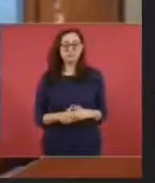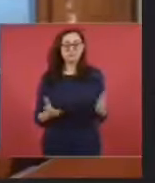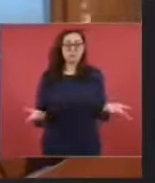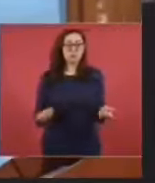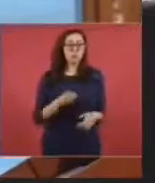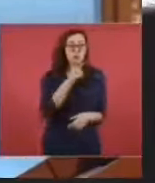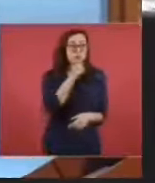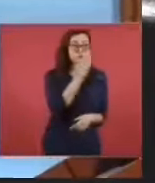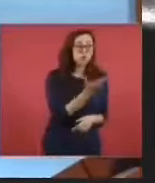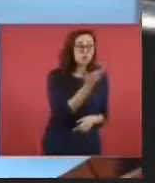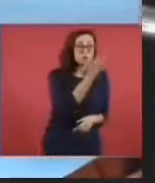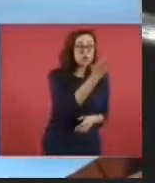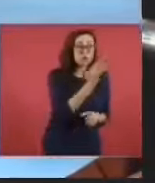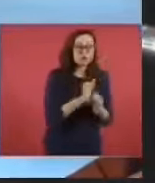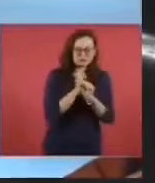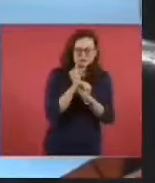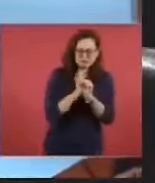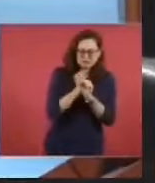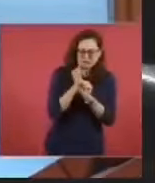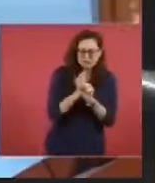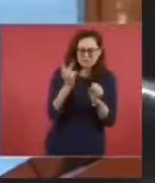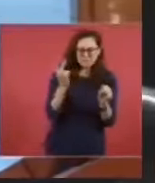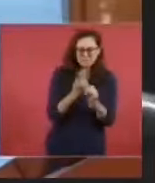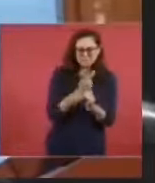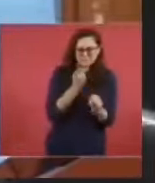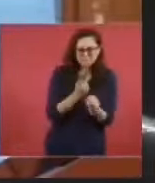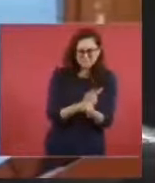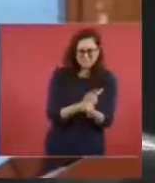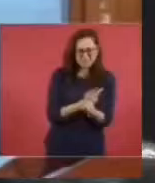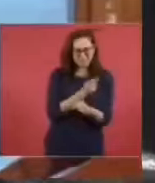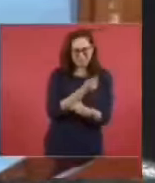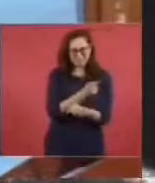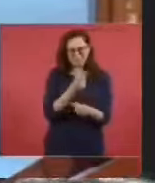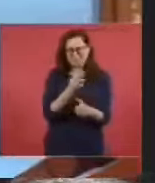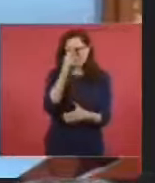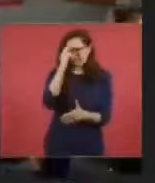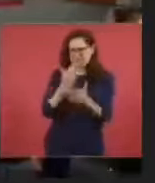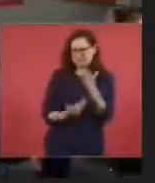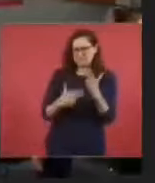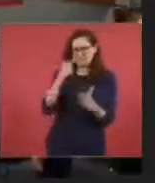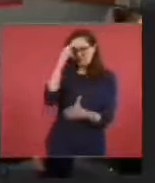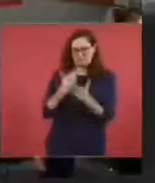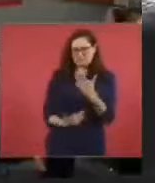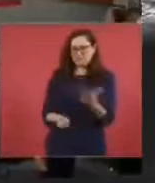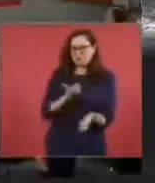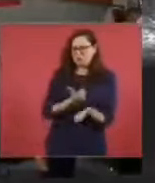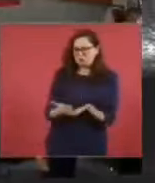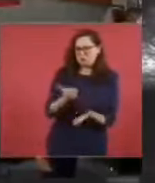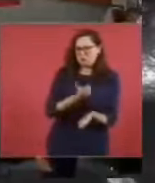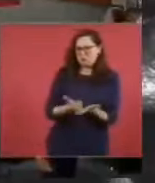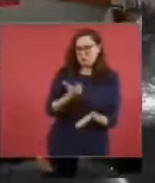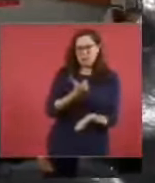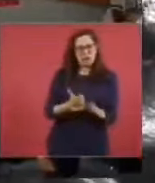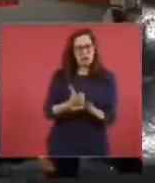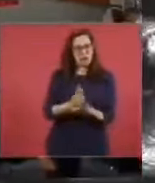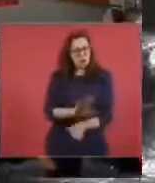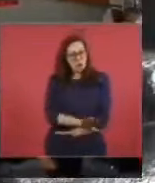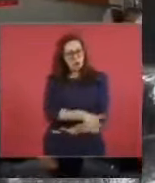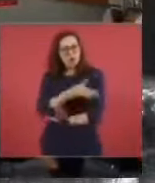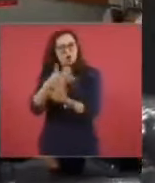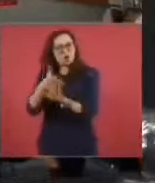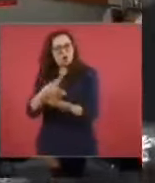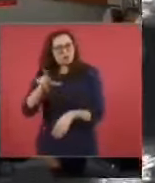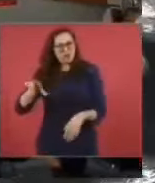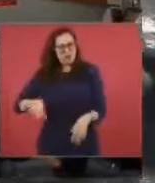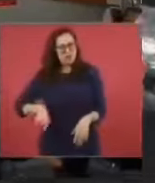temáticas, tanto en congresos o en lo que es la vida socioeconómica que tienen los diferentes países. Así lo ha hecho la USAID con